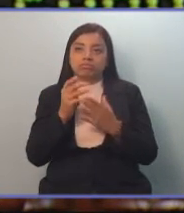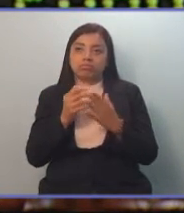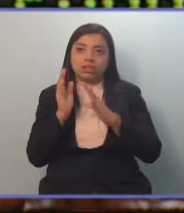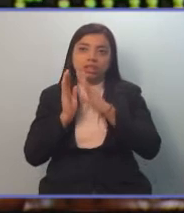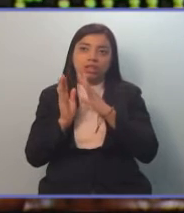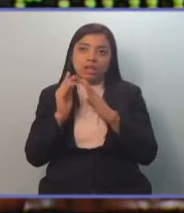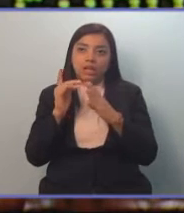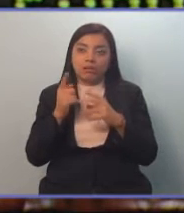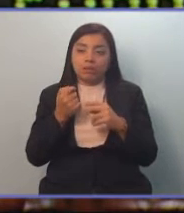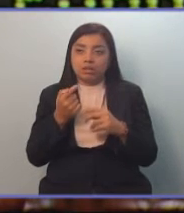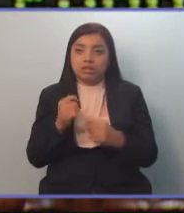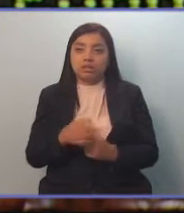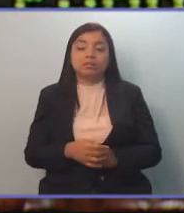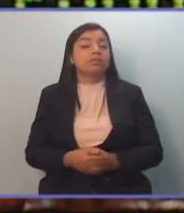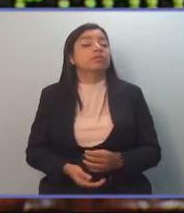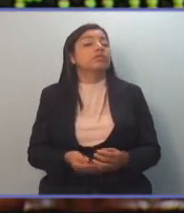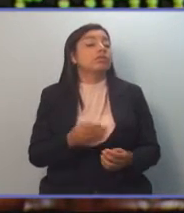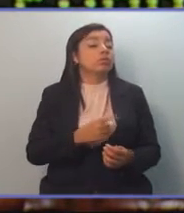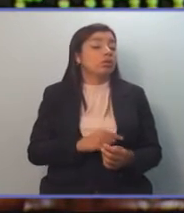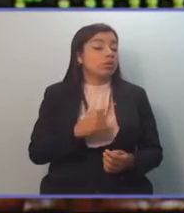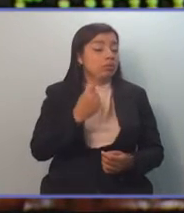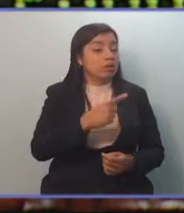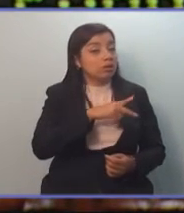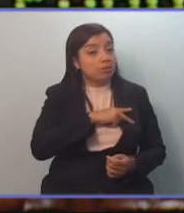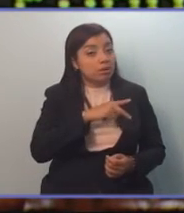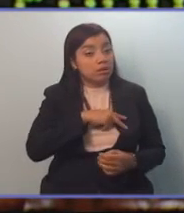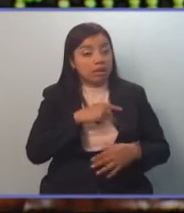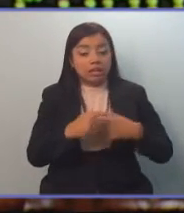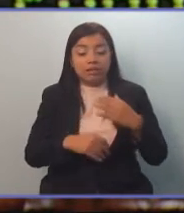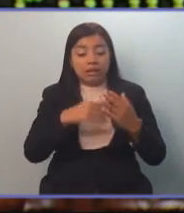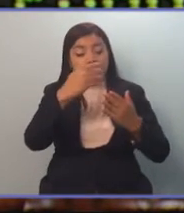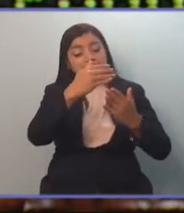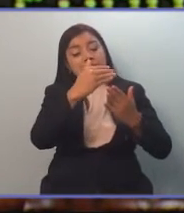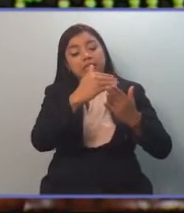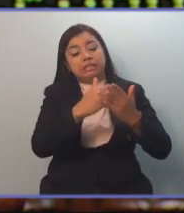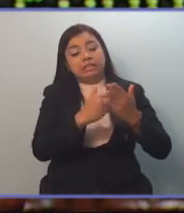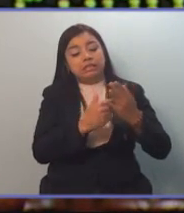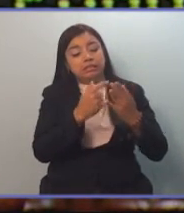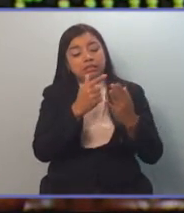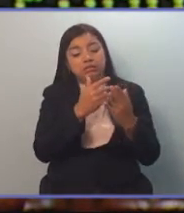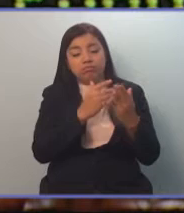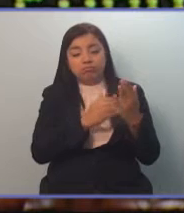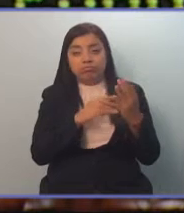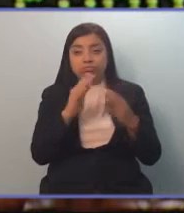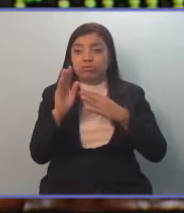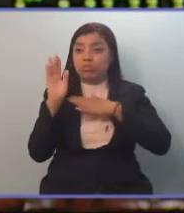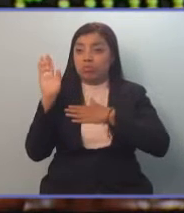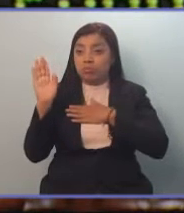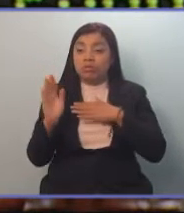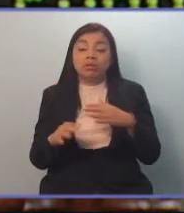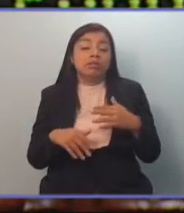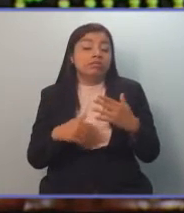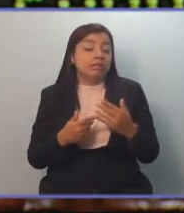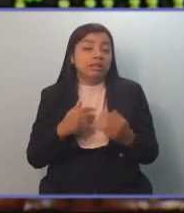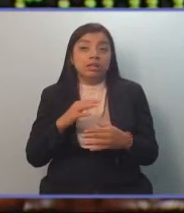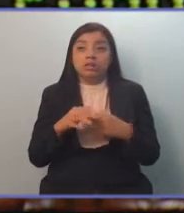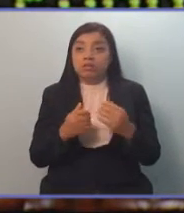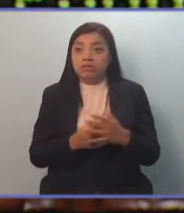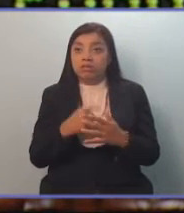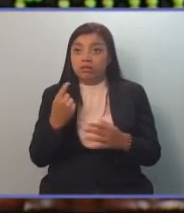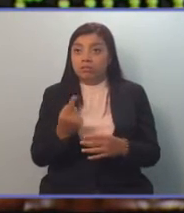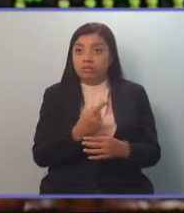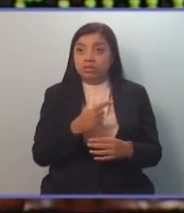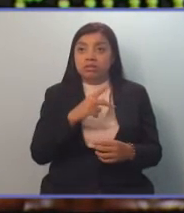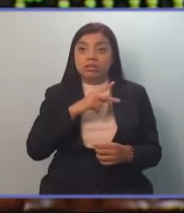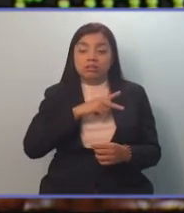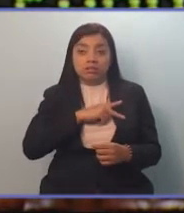o artesana, deberá cumplir, además de los requisitos generales previstos en el inciso 3 de esta disposición, para toda persona natural